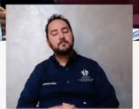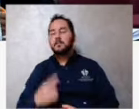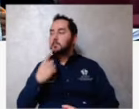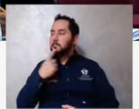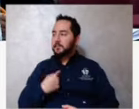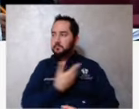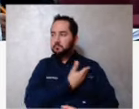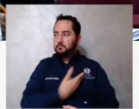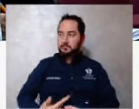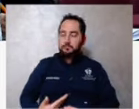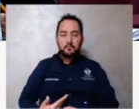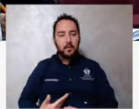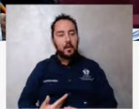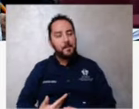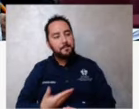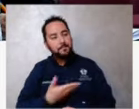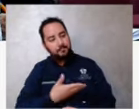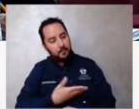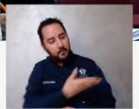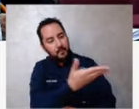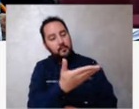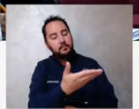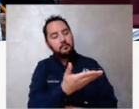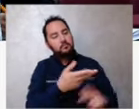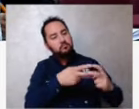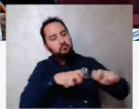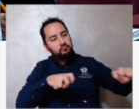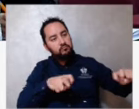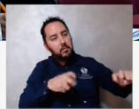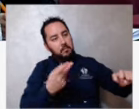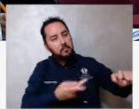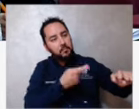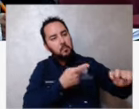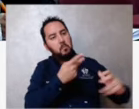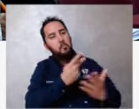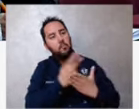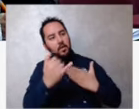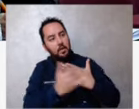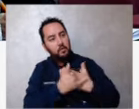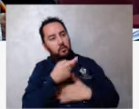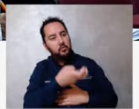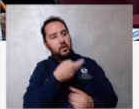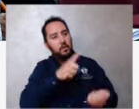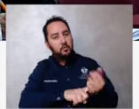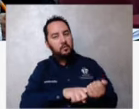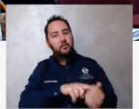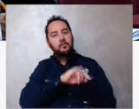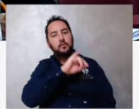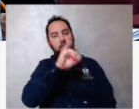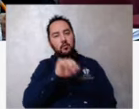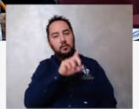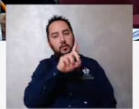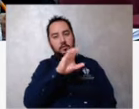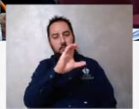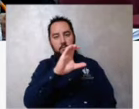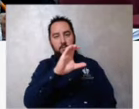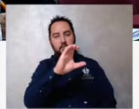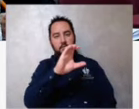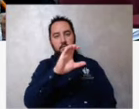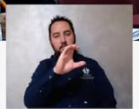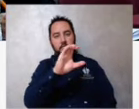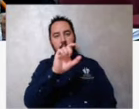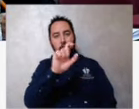de la Presidencia, se somete a consideración del Pleno el proyecto de cuenta del expediente identificado con la clave